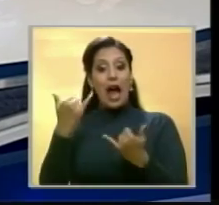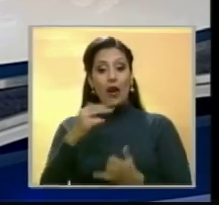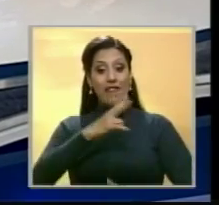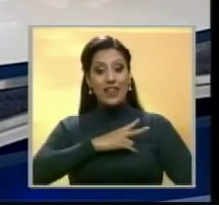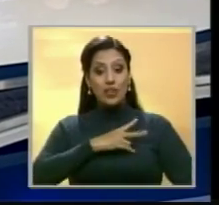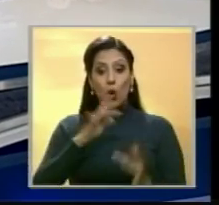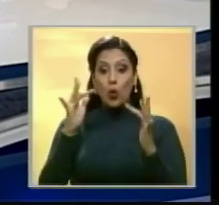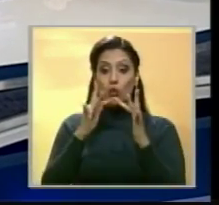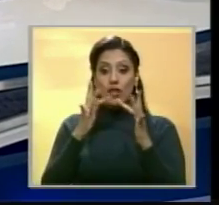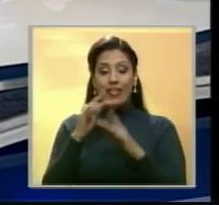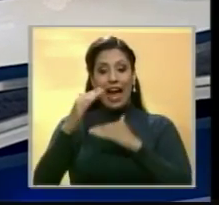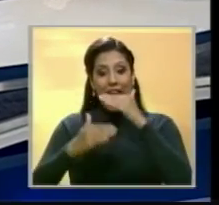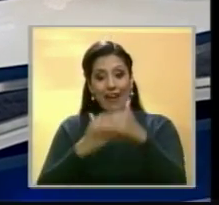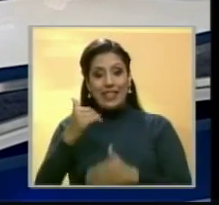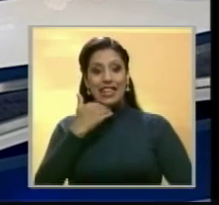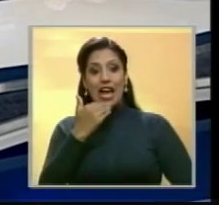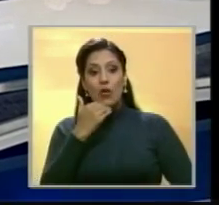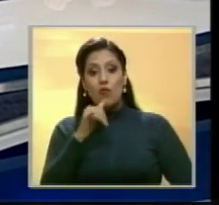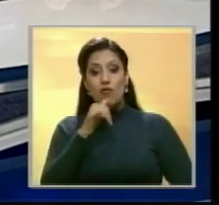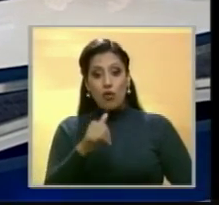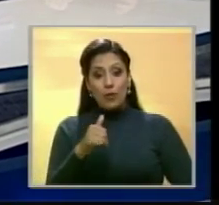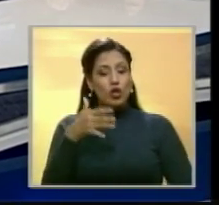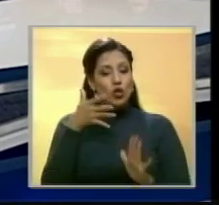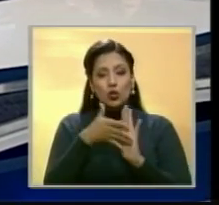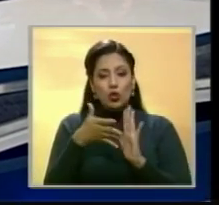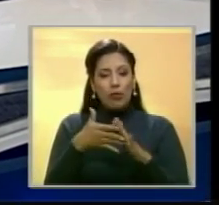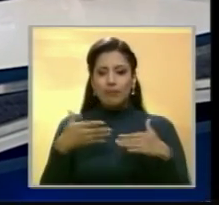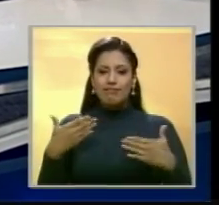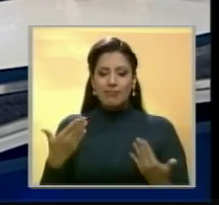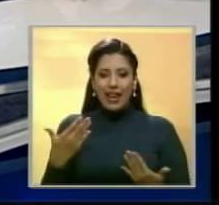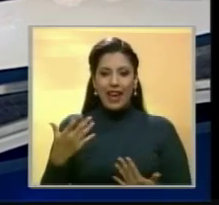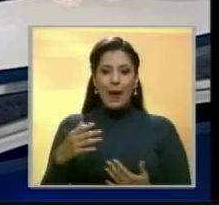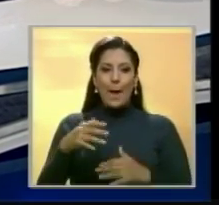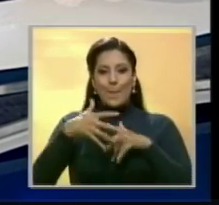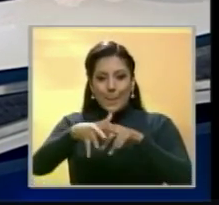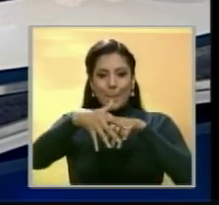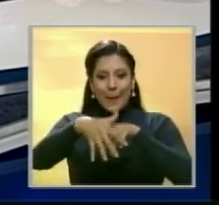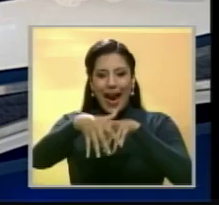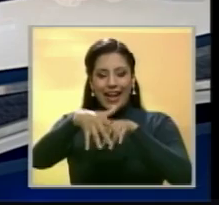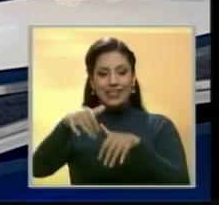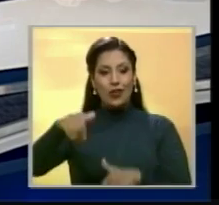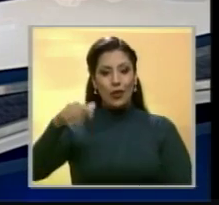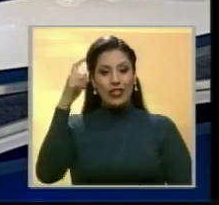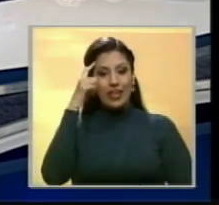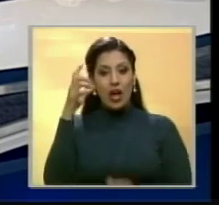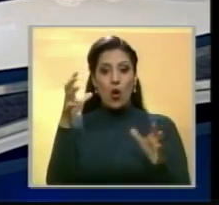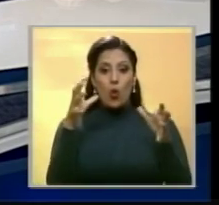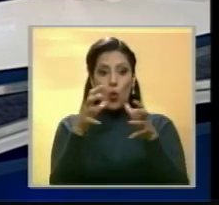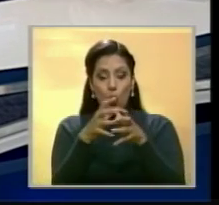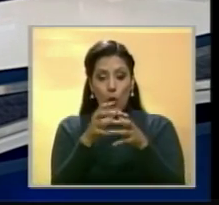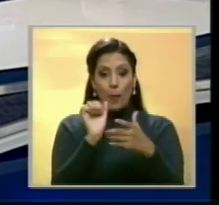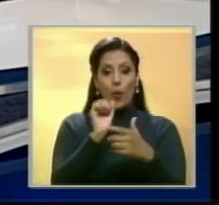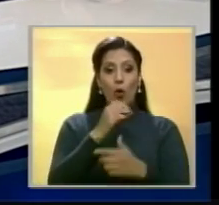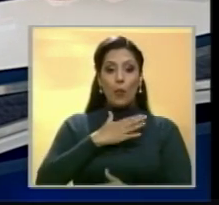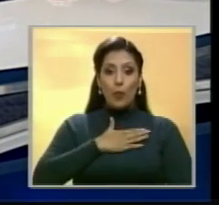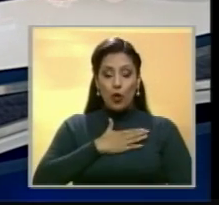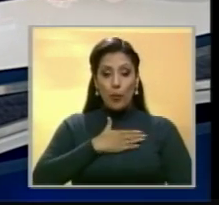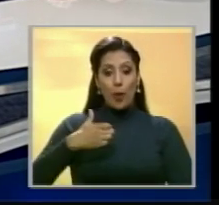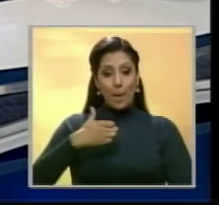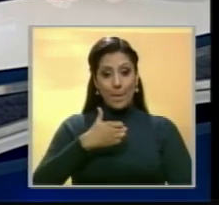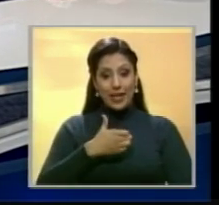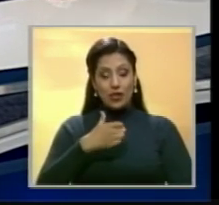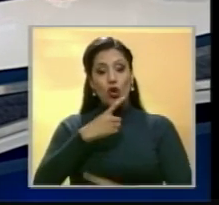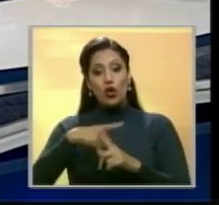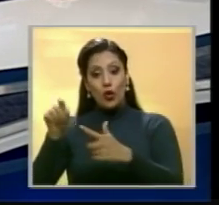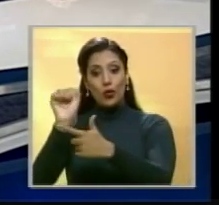Venevisión ha transmitido avances informativos sobre las marchas convocadas, tanto por la unidad, la concentración por parte